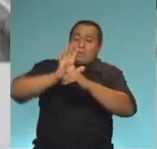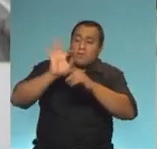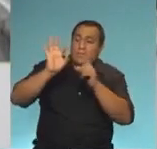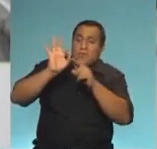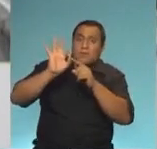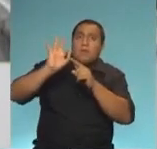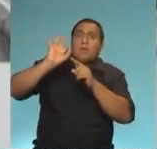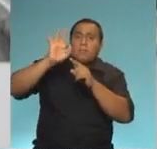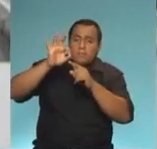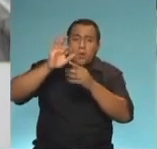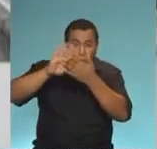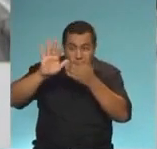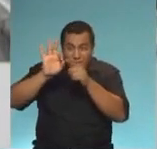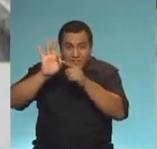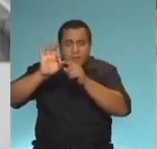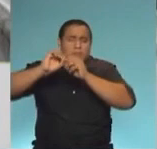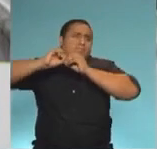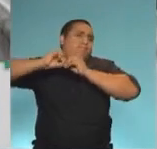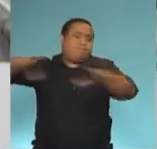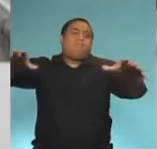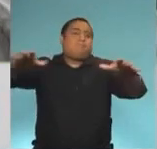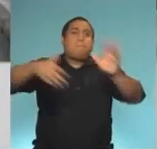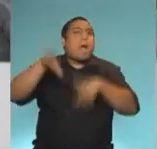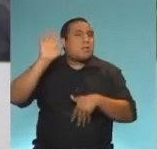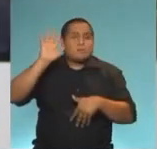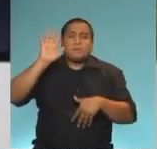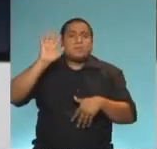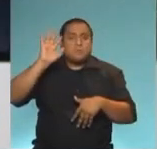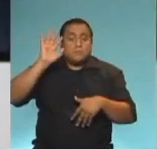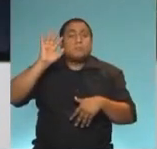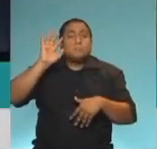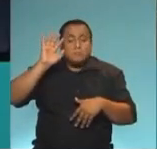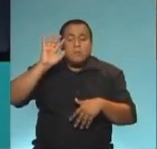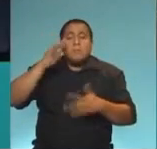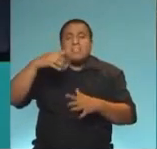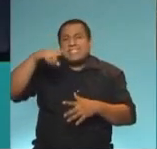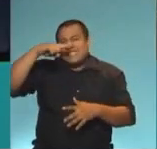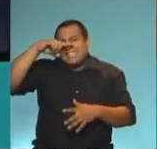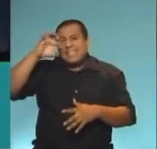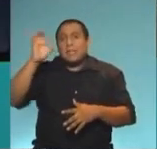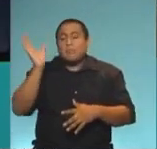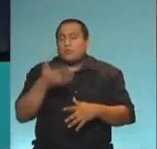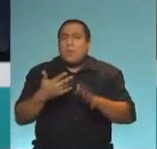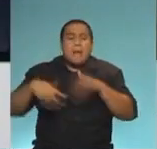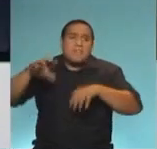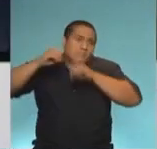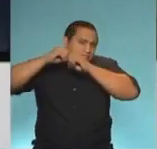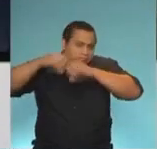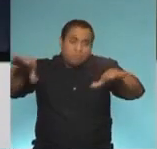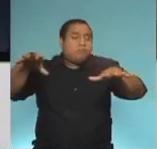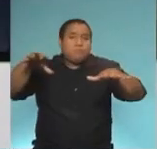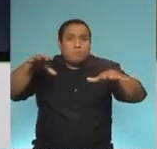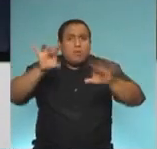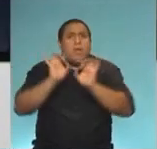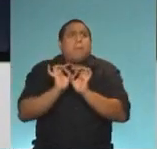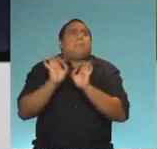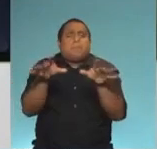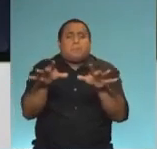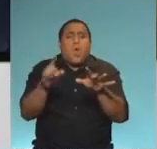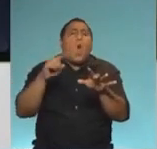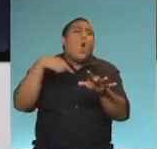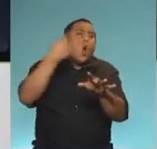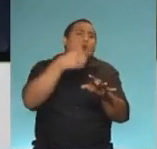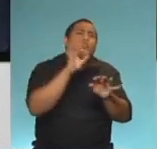mayor transmisibilidad, es decir, que es más contagiosa. Tiene un 70% más transmisibilidad que